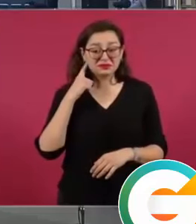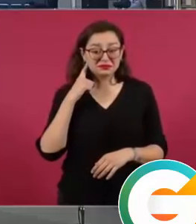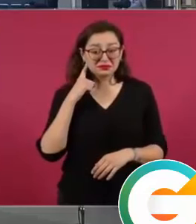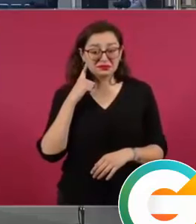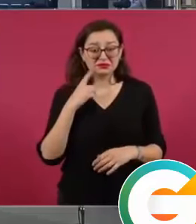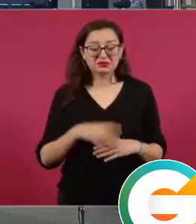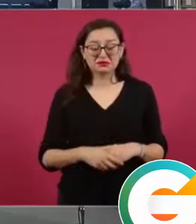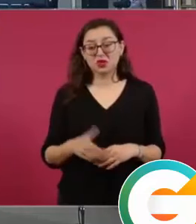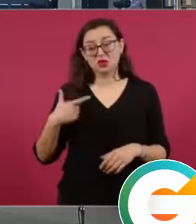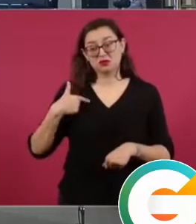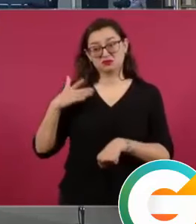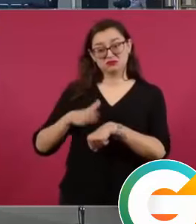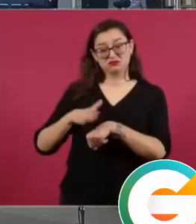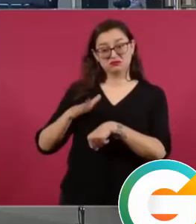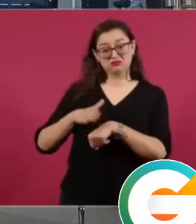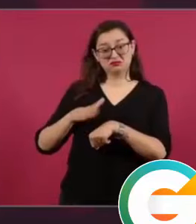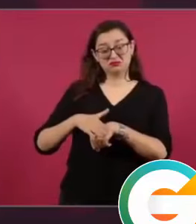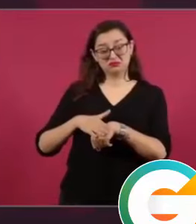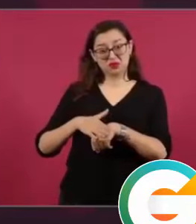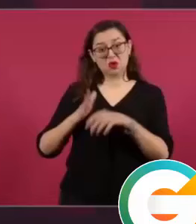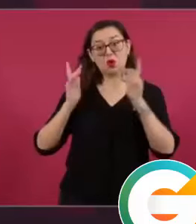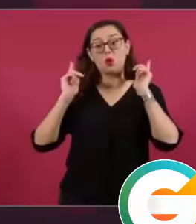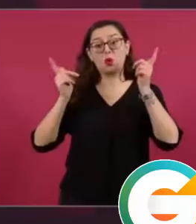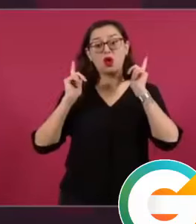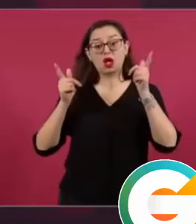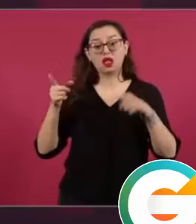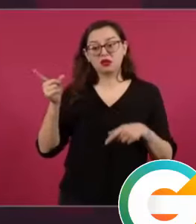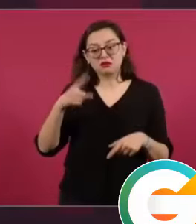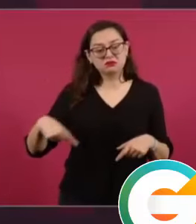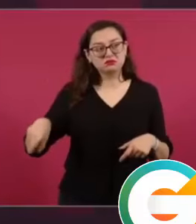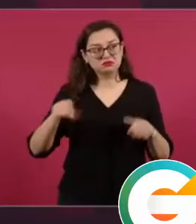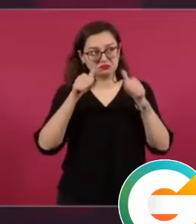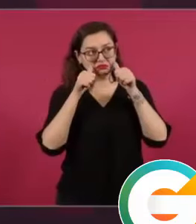Siempre, siempre. El presidente